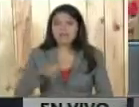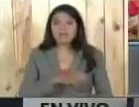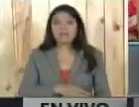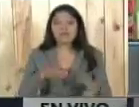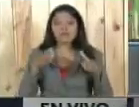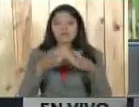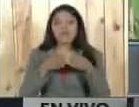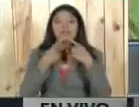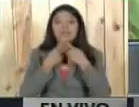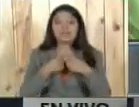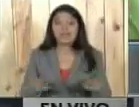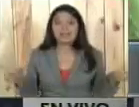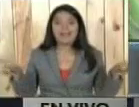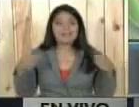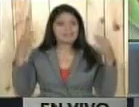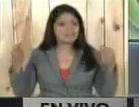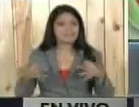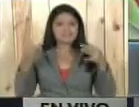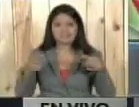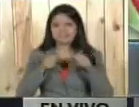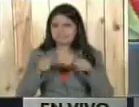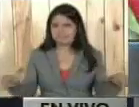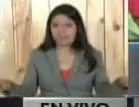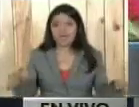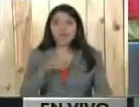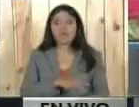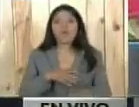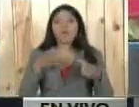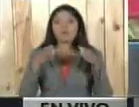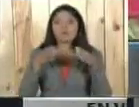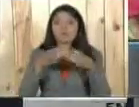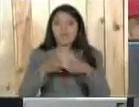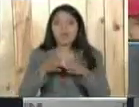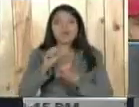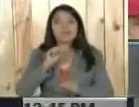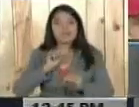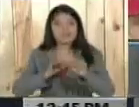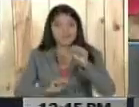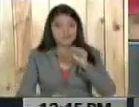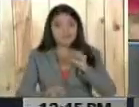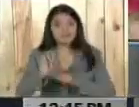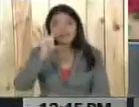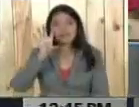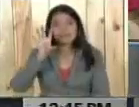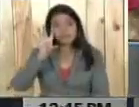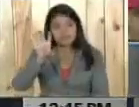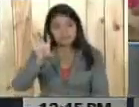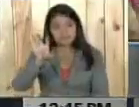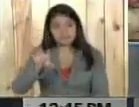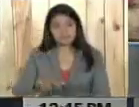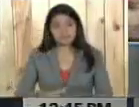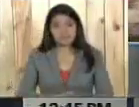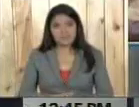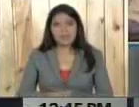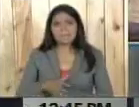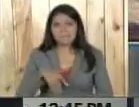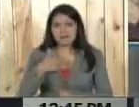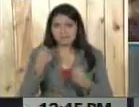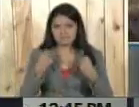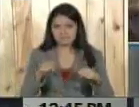se declara en sesión permanente del Consejo de Defensa de la Nación para que